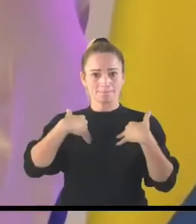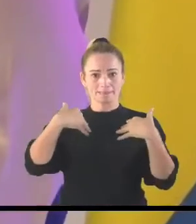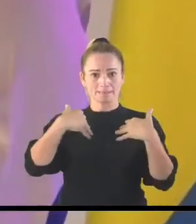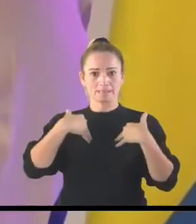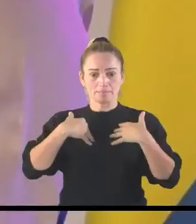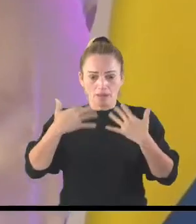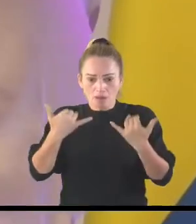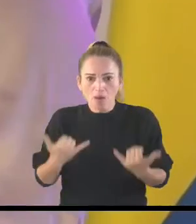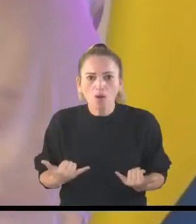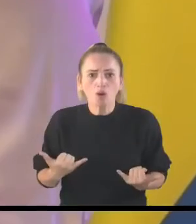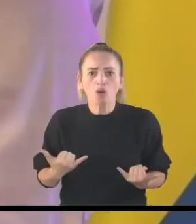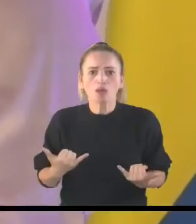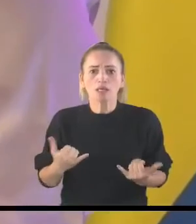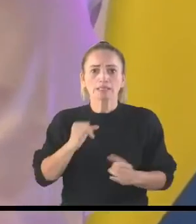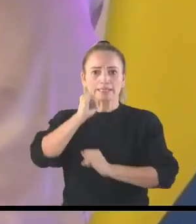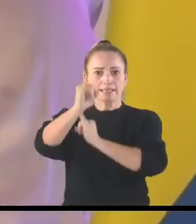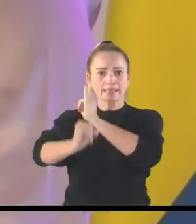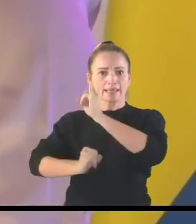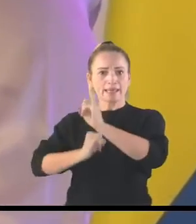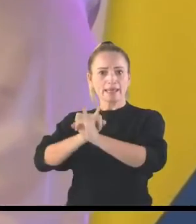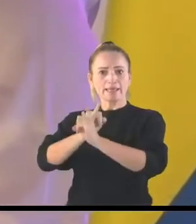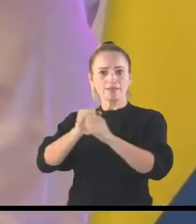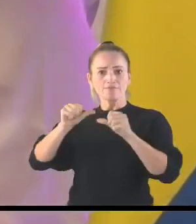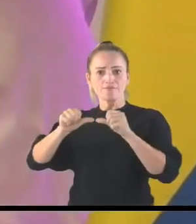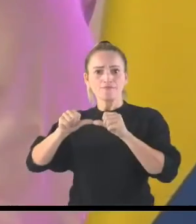víctimas que hoy están en el exterior